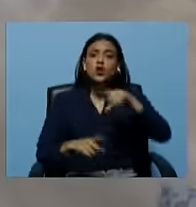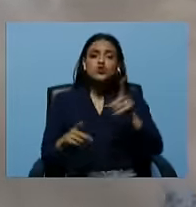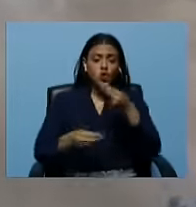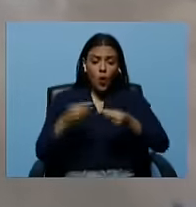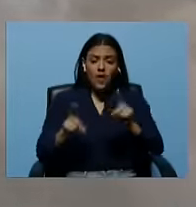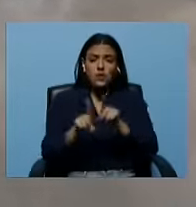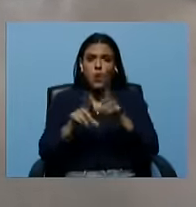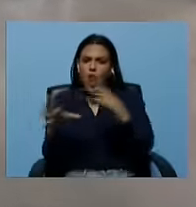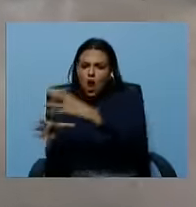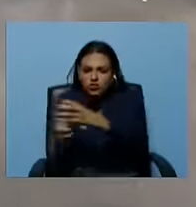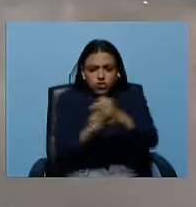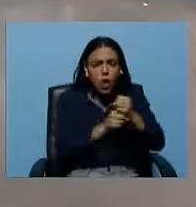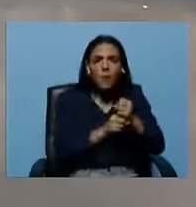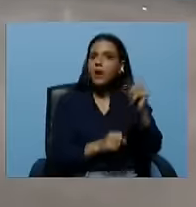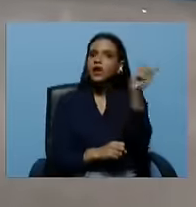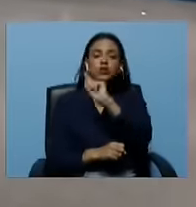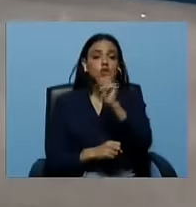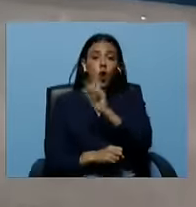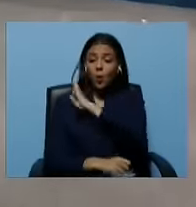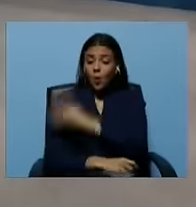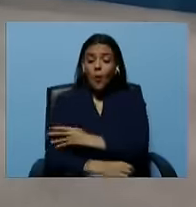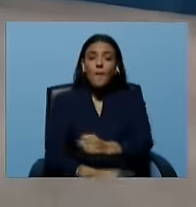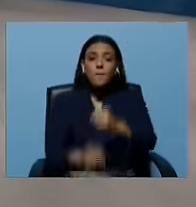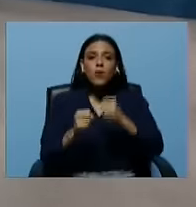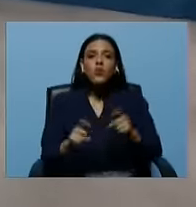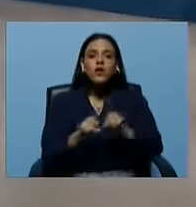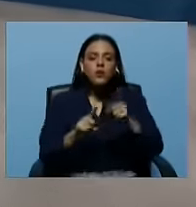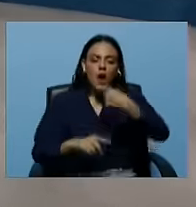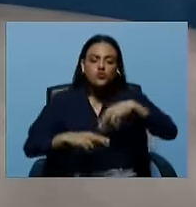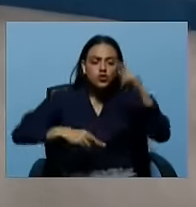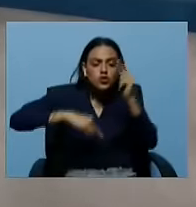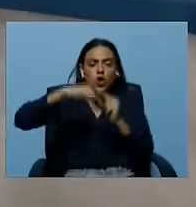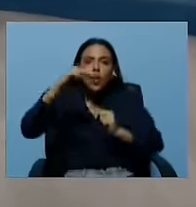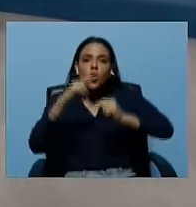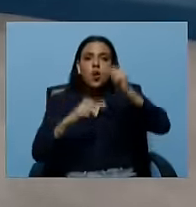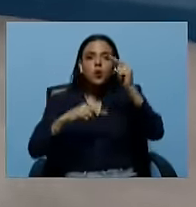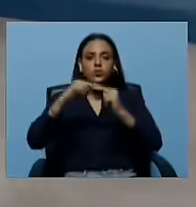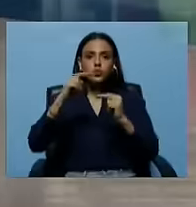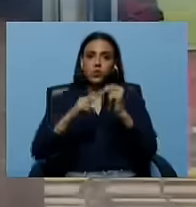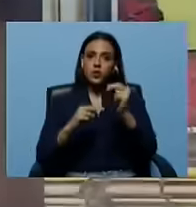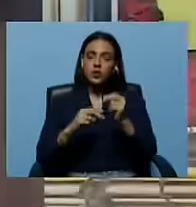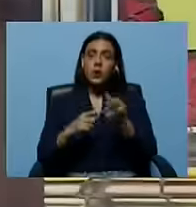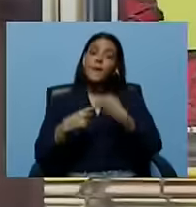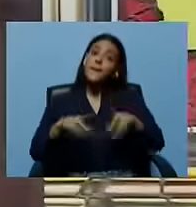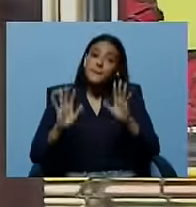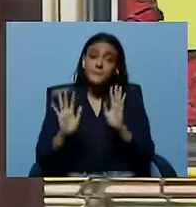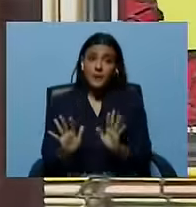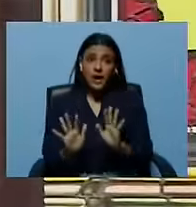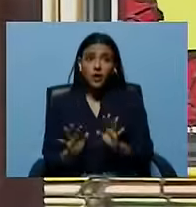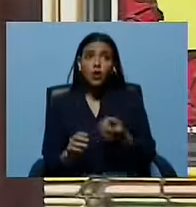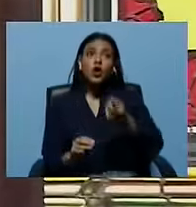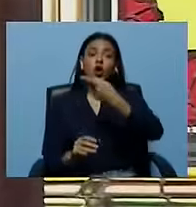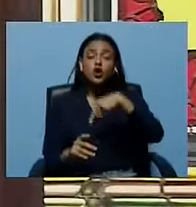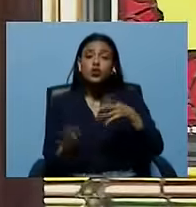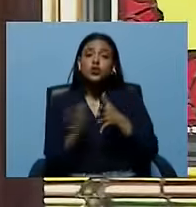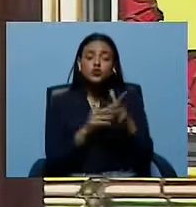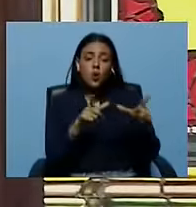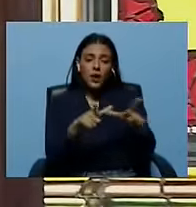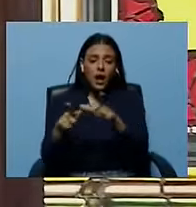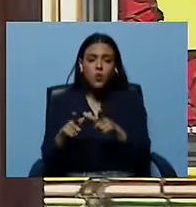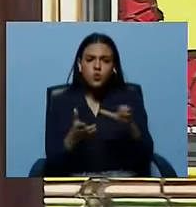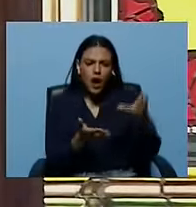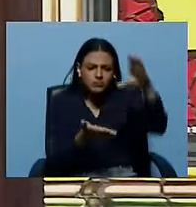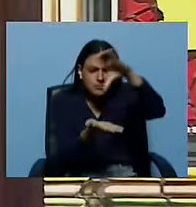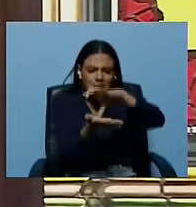en la relación dialéctica de dominación-resistencia. Sin embargo, no es menos cierto que uno de los lugares centrales donde